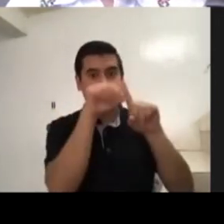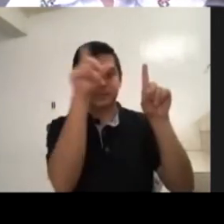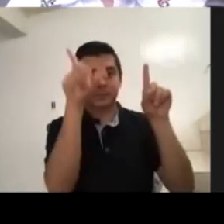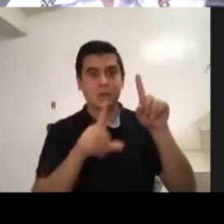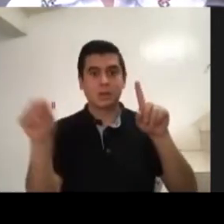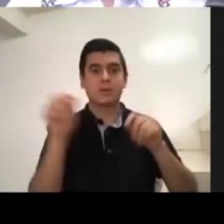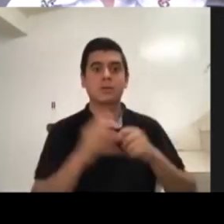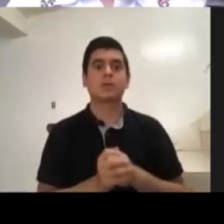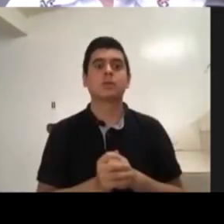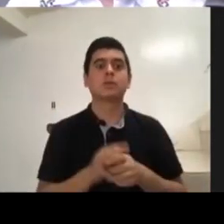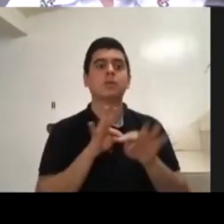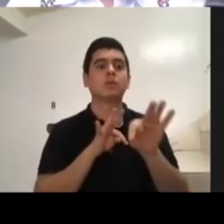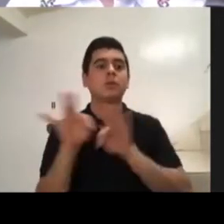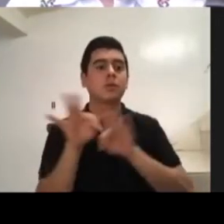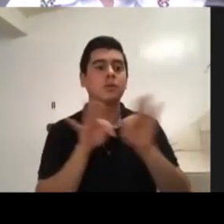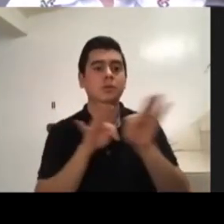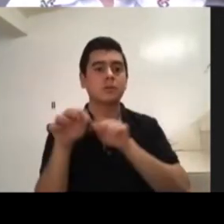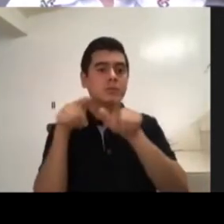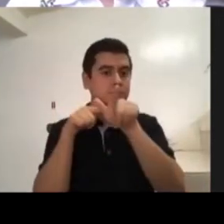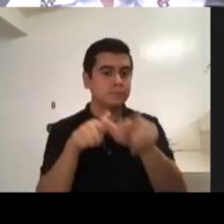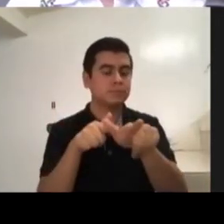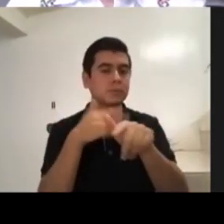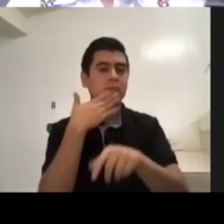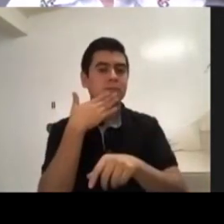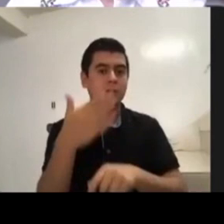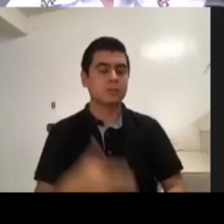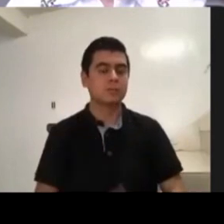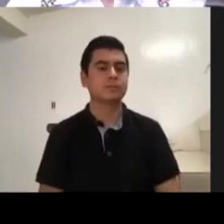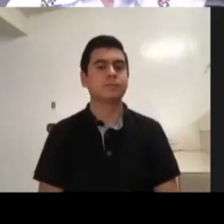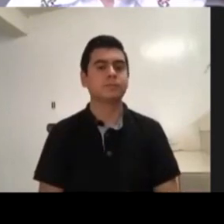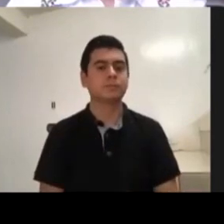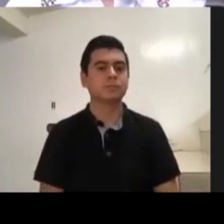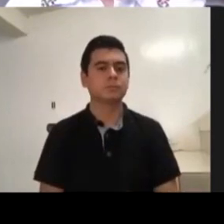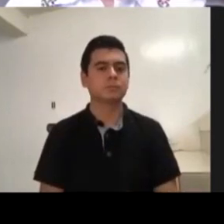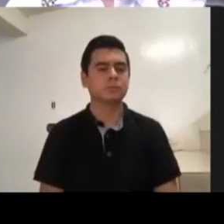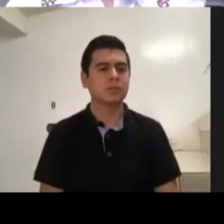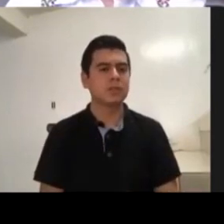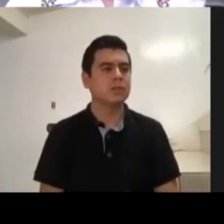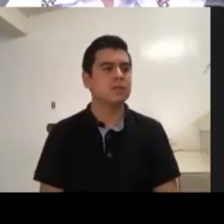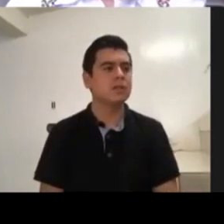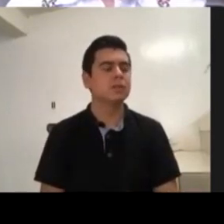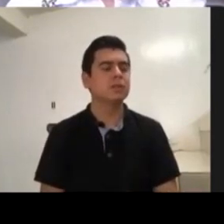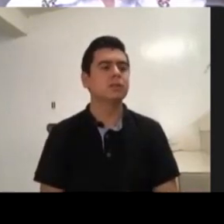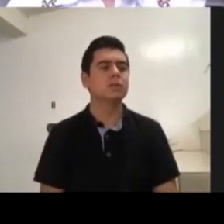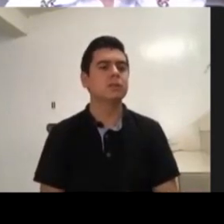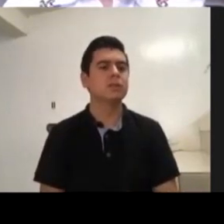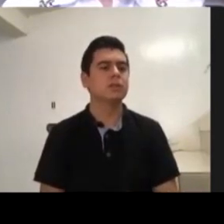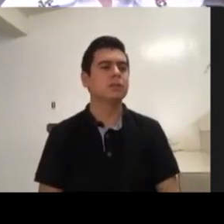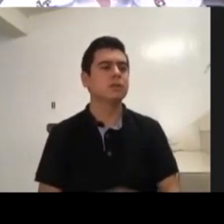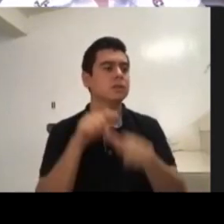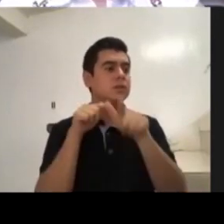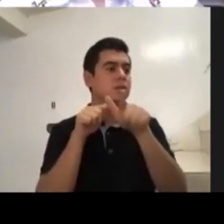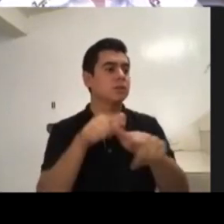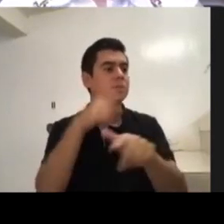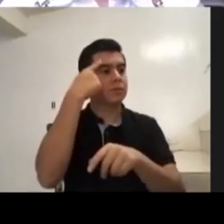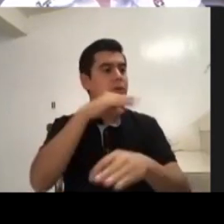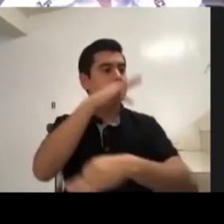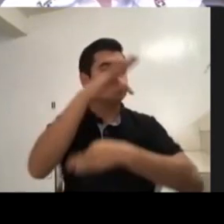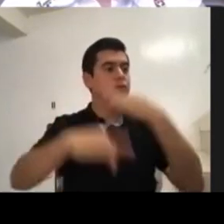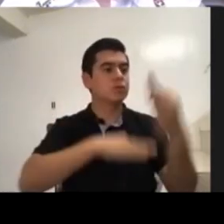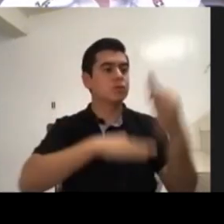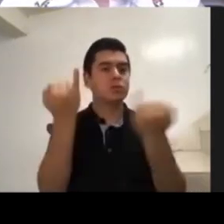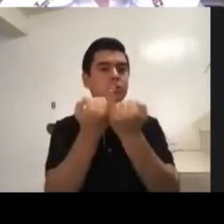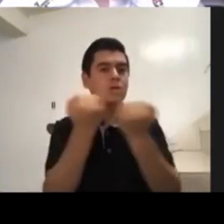haciendo bien su tarea. Y por supuesto no la estaba haciendo para todos y todas.